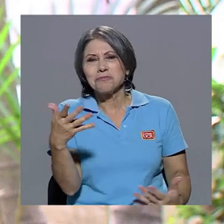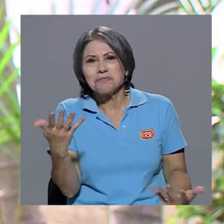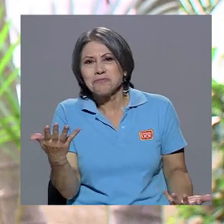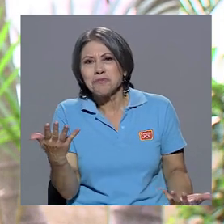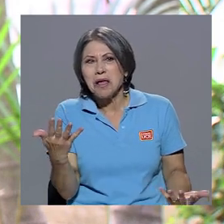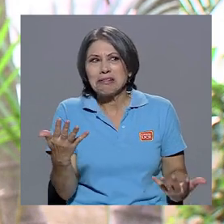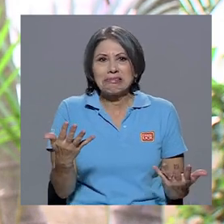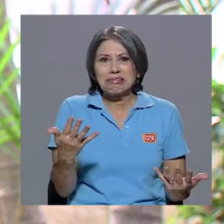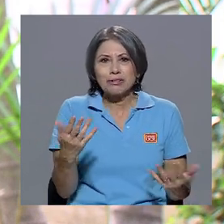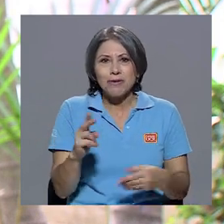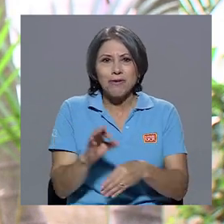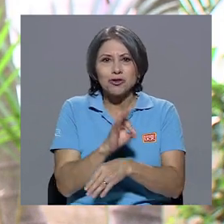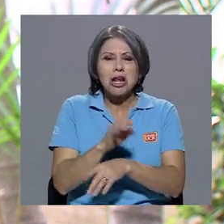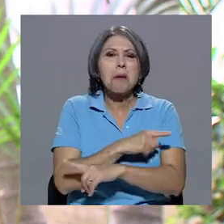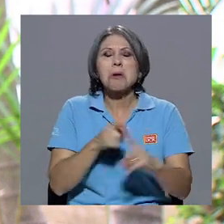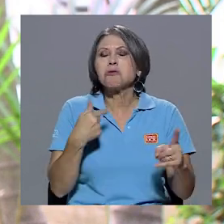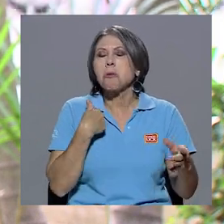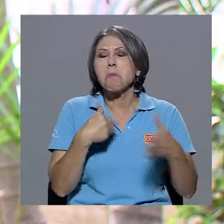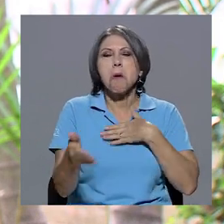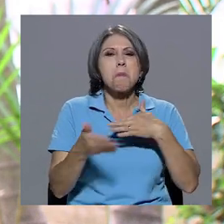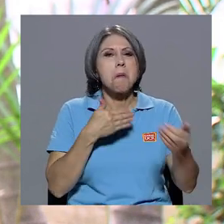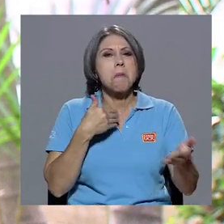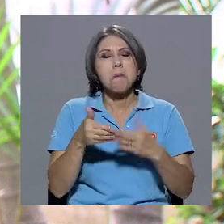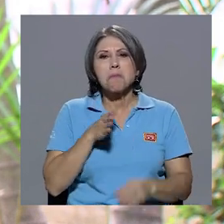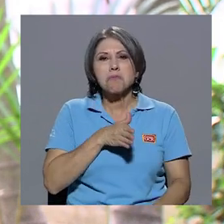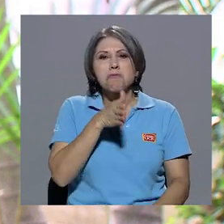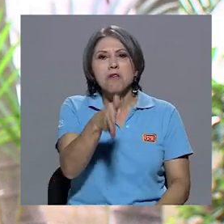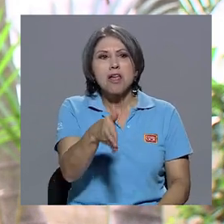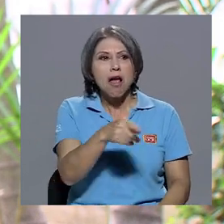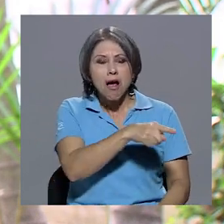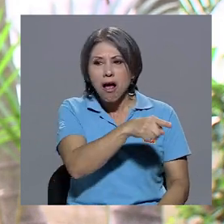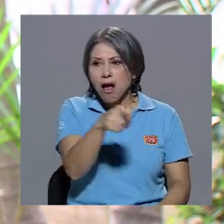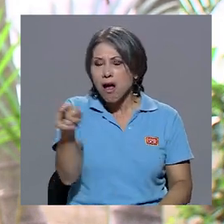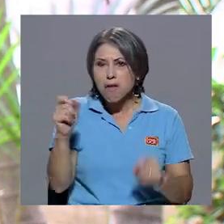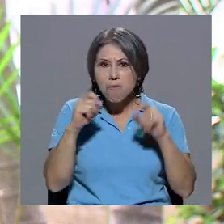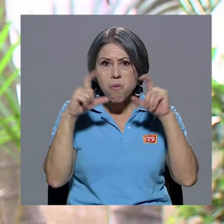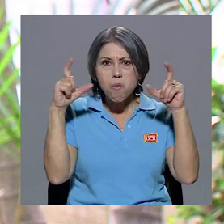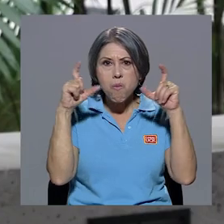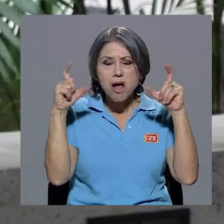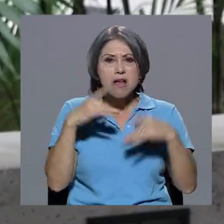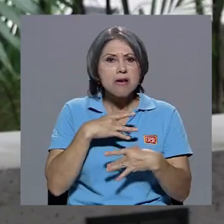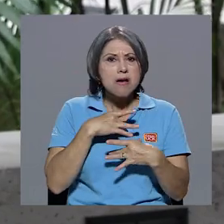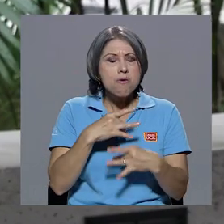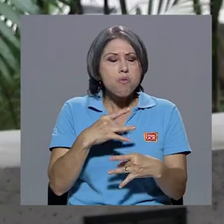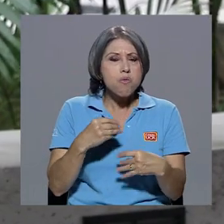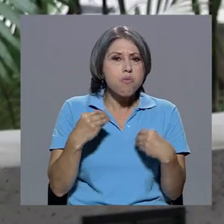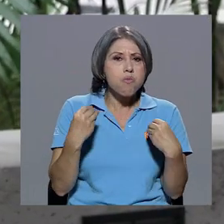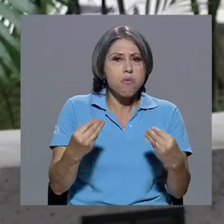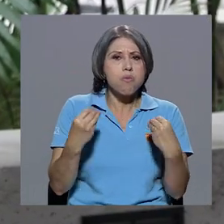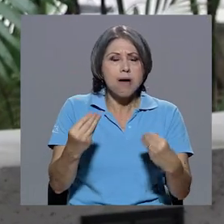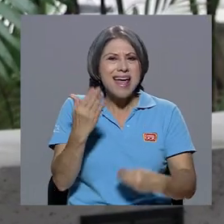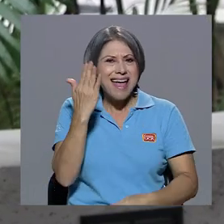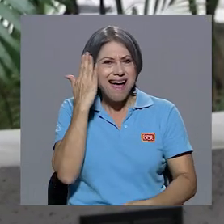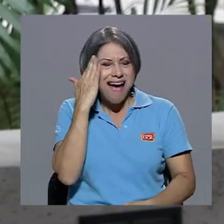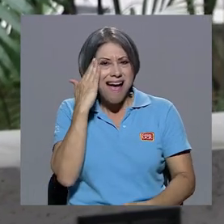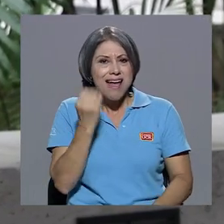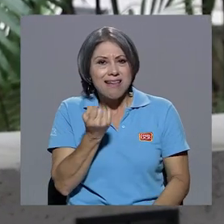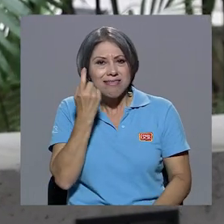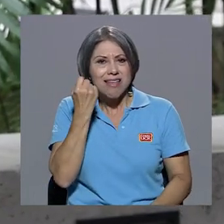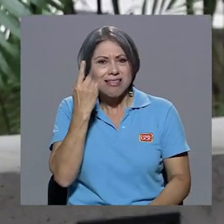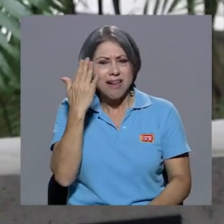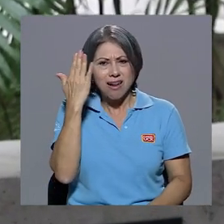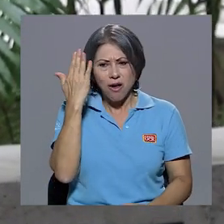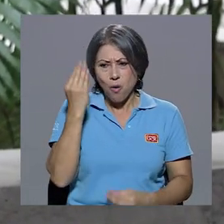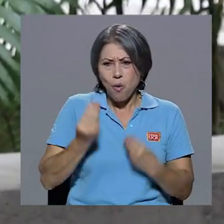funcionar, pero arriesgué y traté de hacerlo y me sorprendió que les interesa. No un poco, les interesa muchísimo entender cómo las